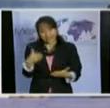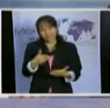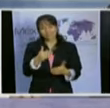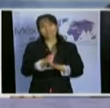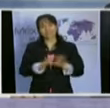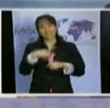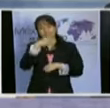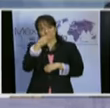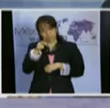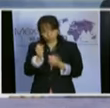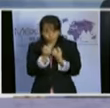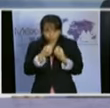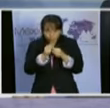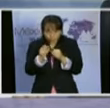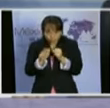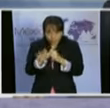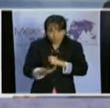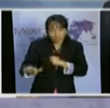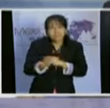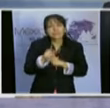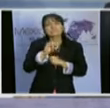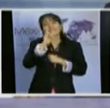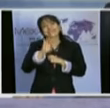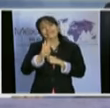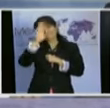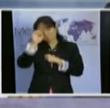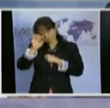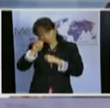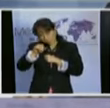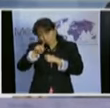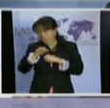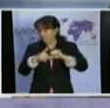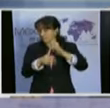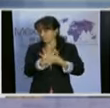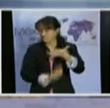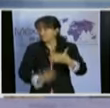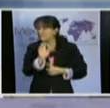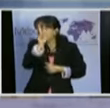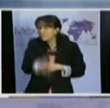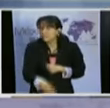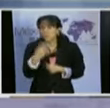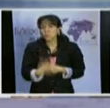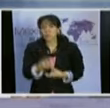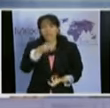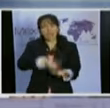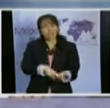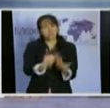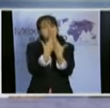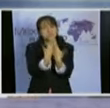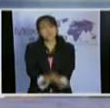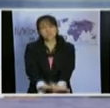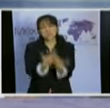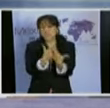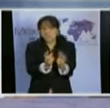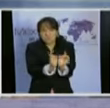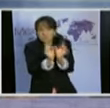Iberoamérica es una región rica en experiencias de innovación social surgidas de la sociedad